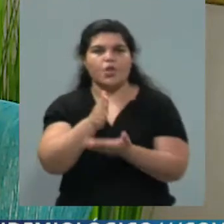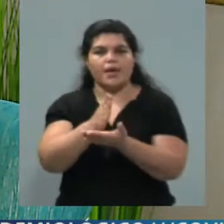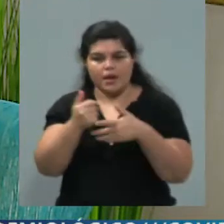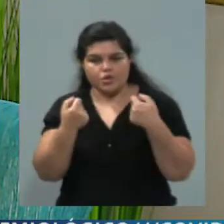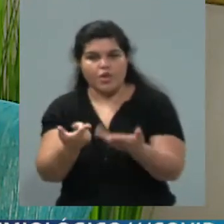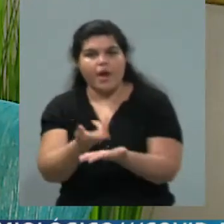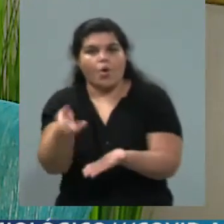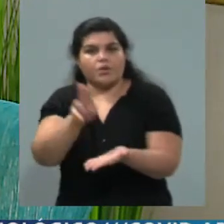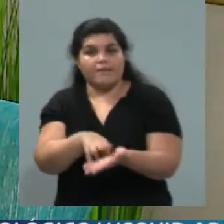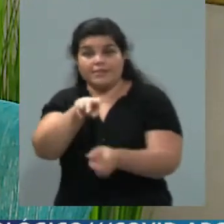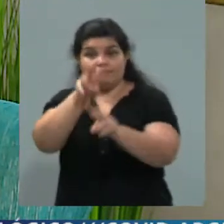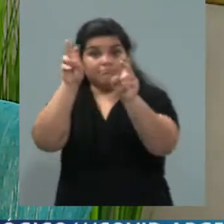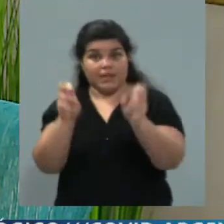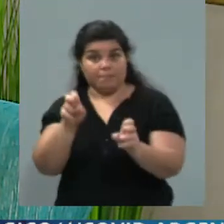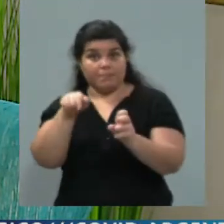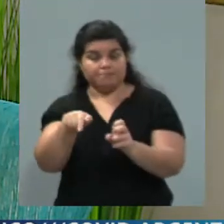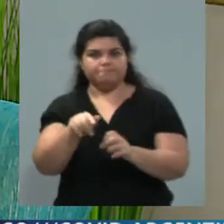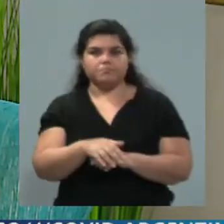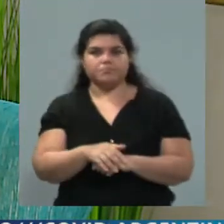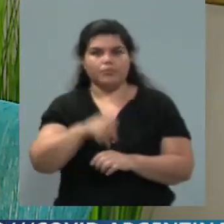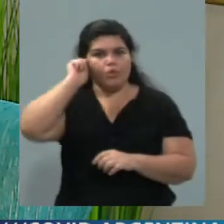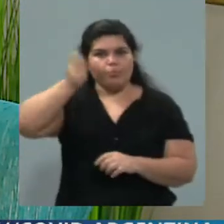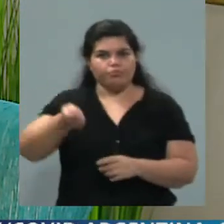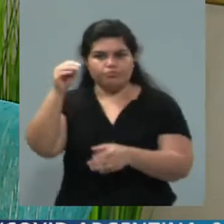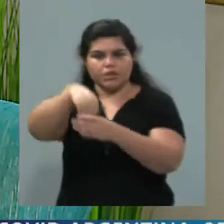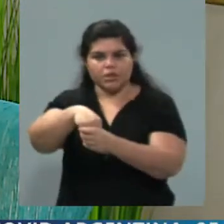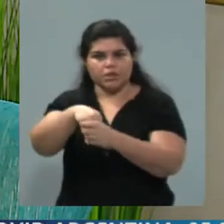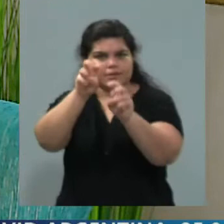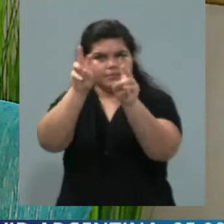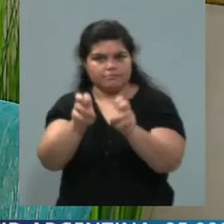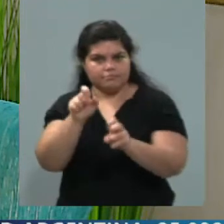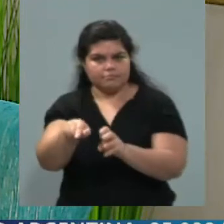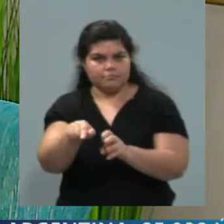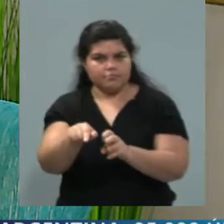empezaba a hablarse el tema, desde que la justicia intervenía en el tema, habían